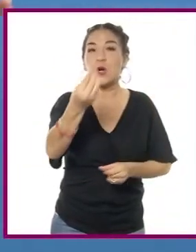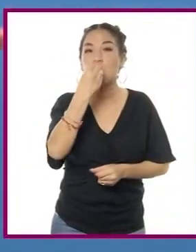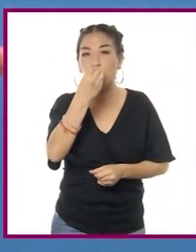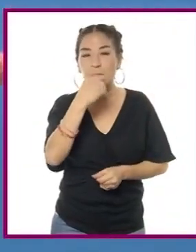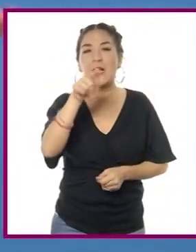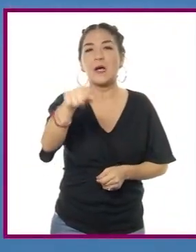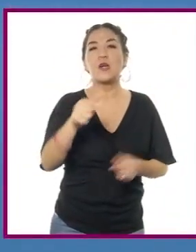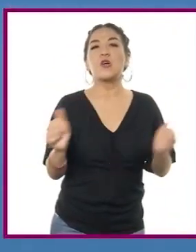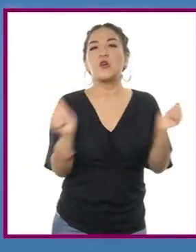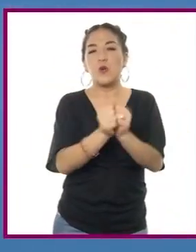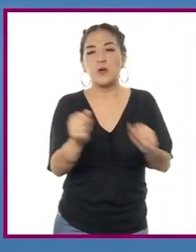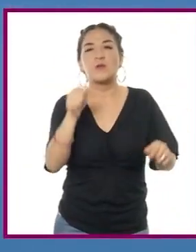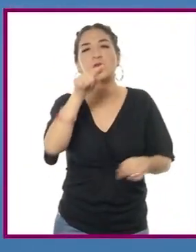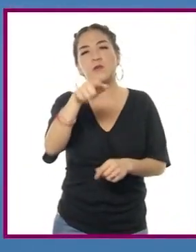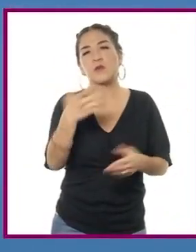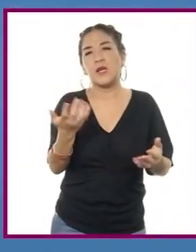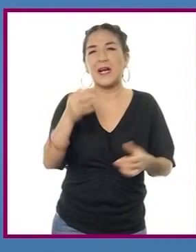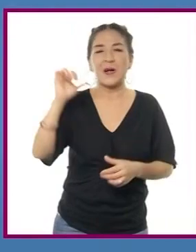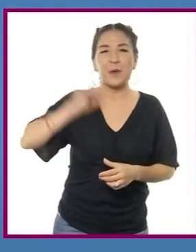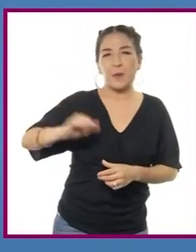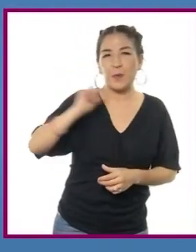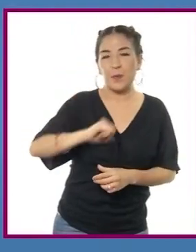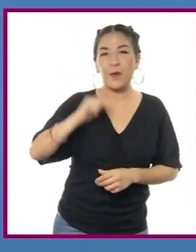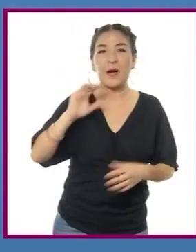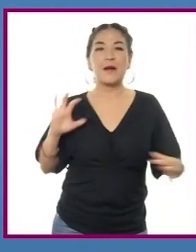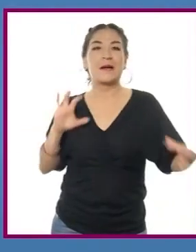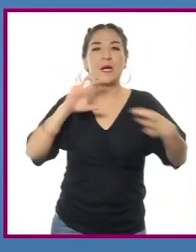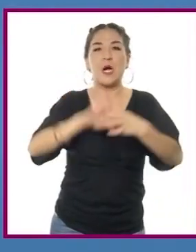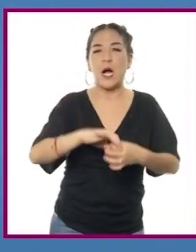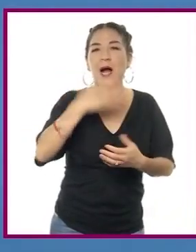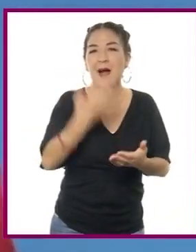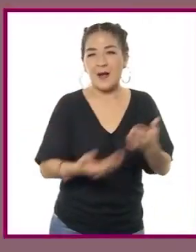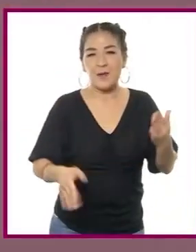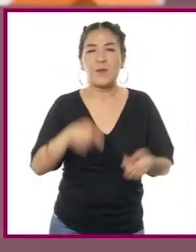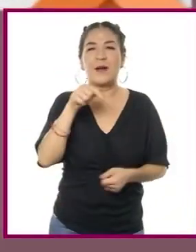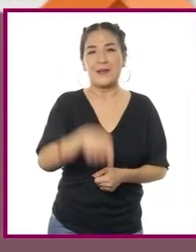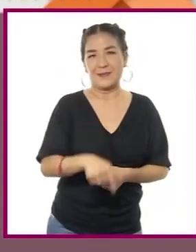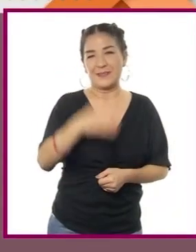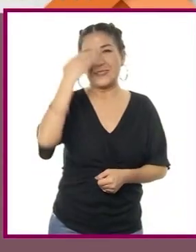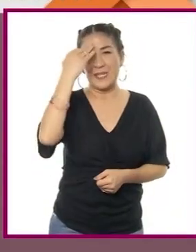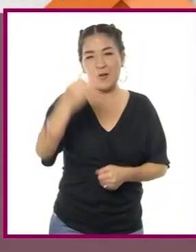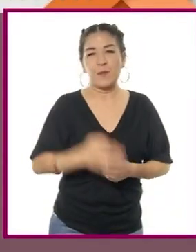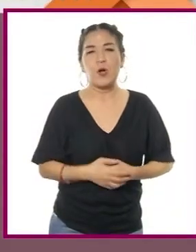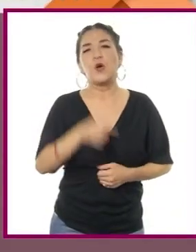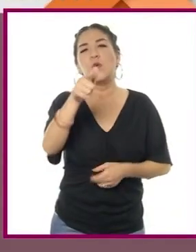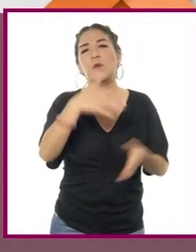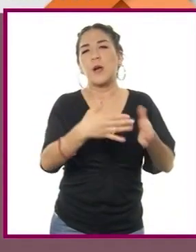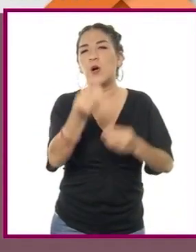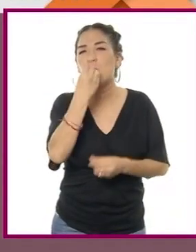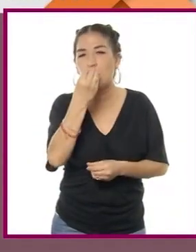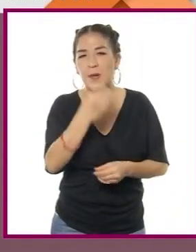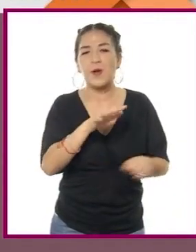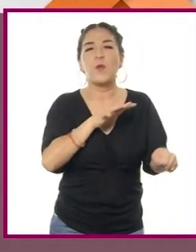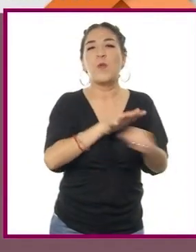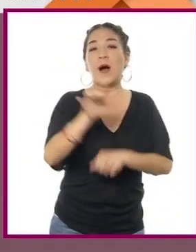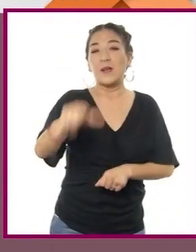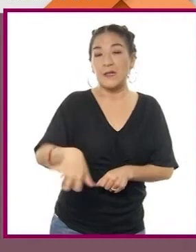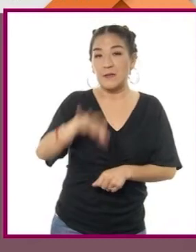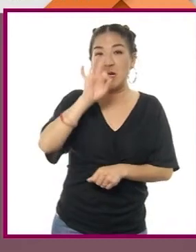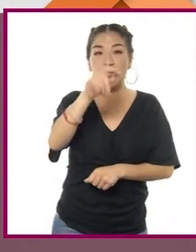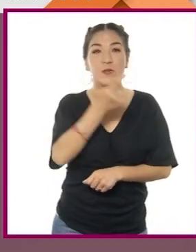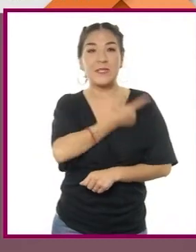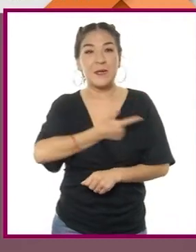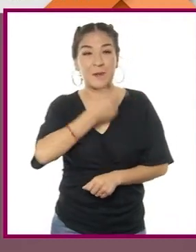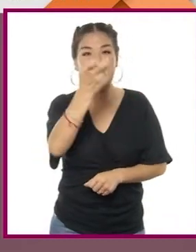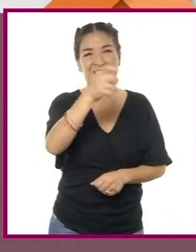recupere elementos tanto de la tradición indígena como de la hispana. Ya que han elegido el platillo típico de